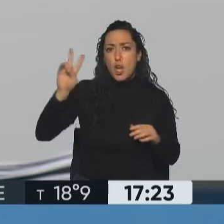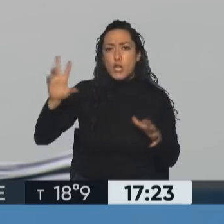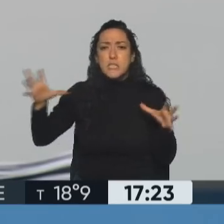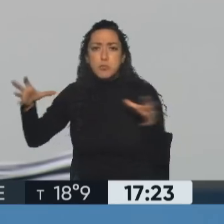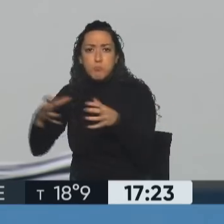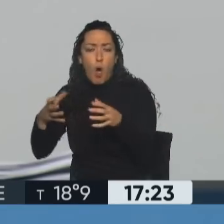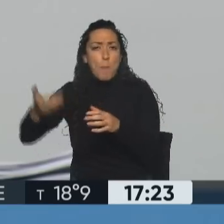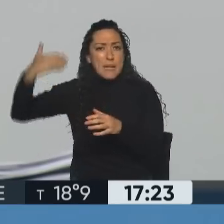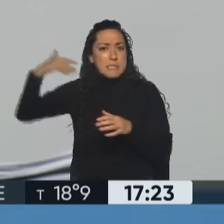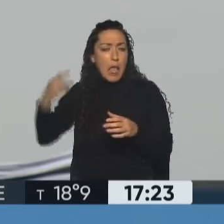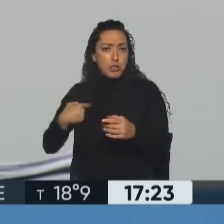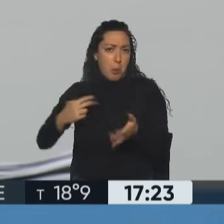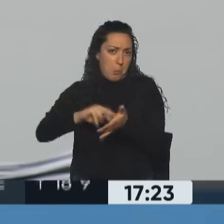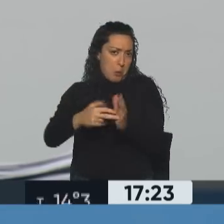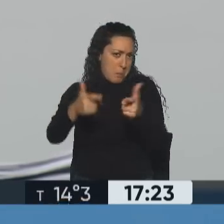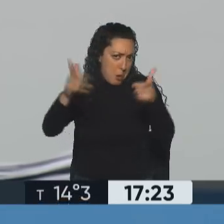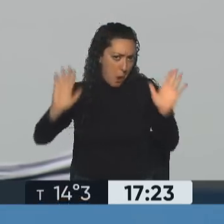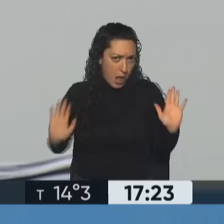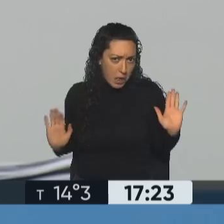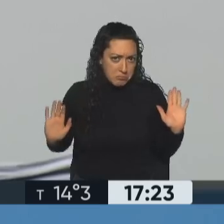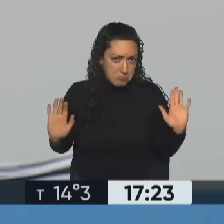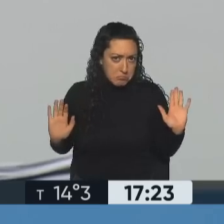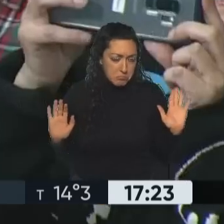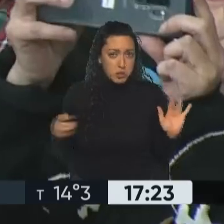peronismo. Creo que